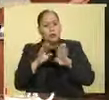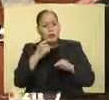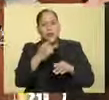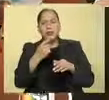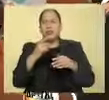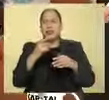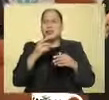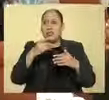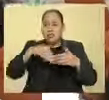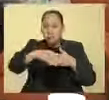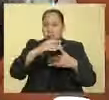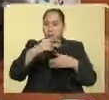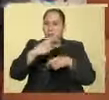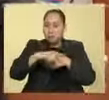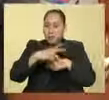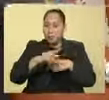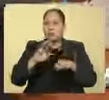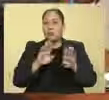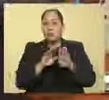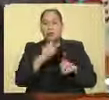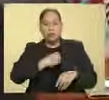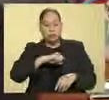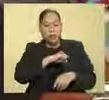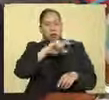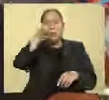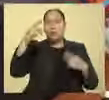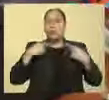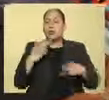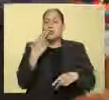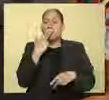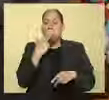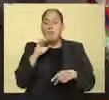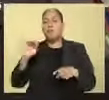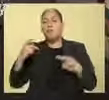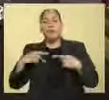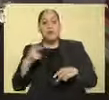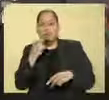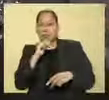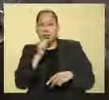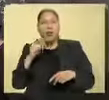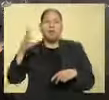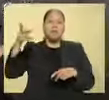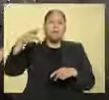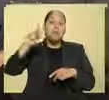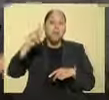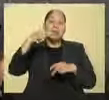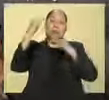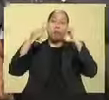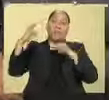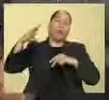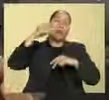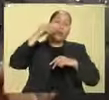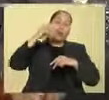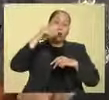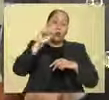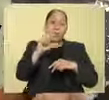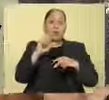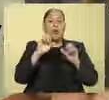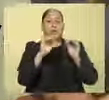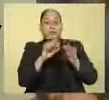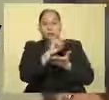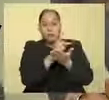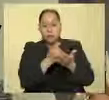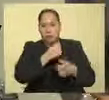las repercusiones que tienes sobre la salud de los fumadores activos y pasivos, el programa contra el tabaquismo de la Secretaría de Salud